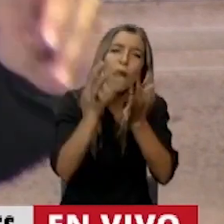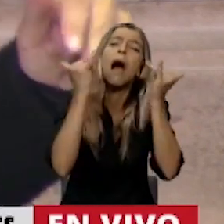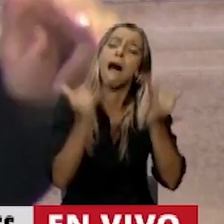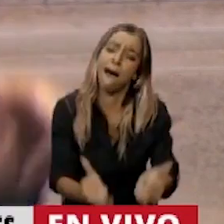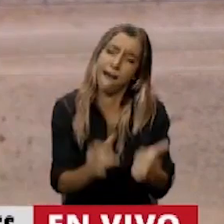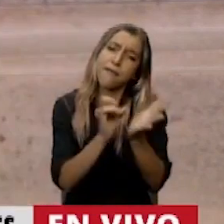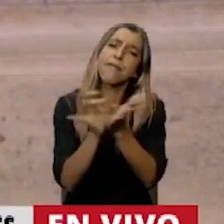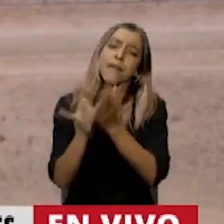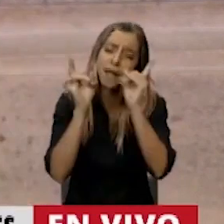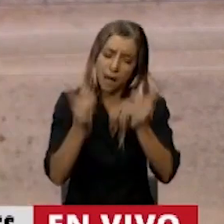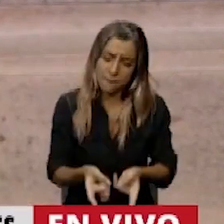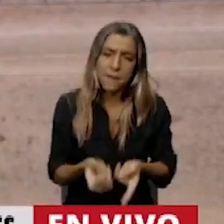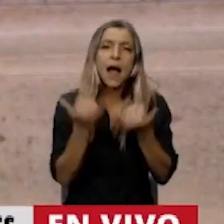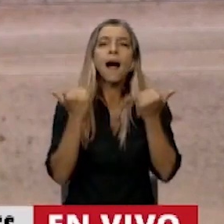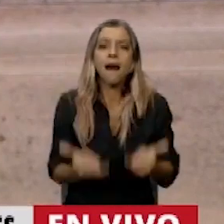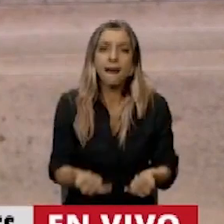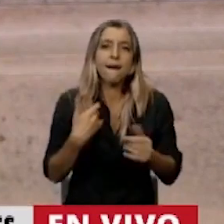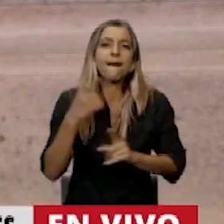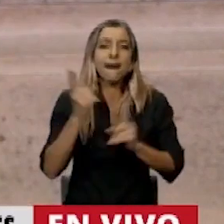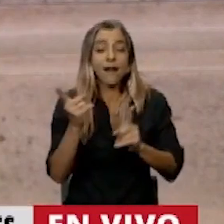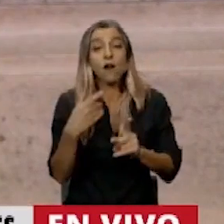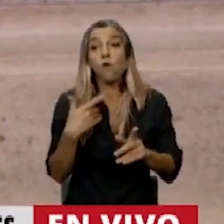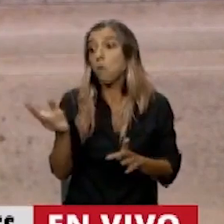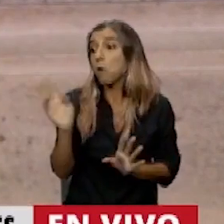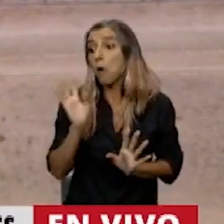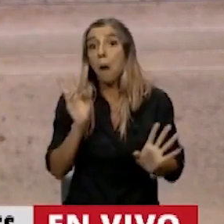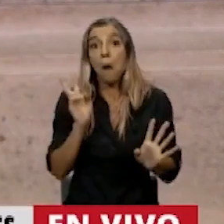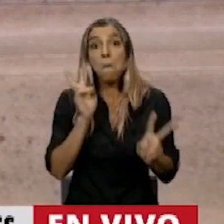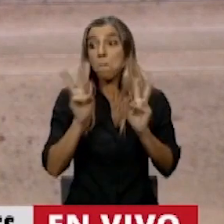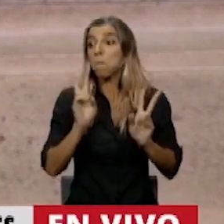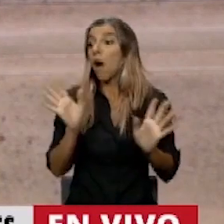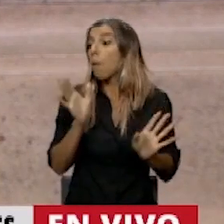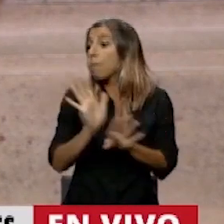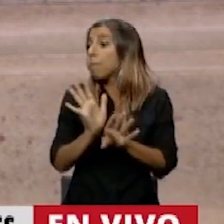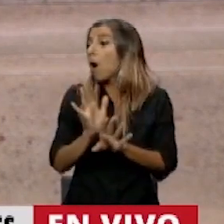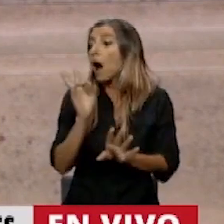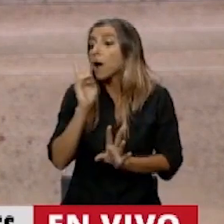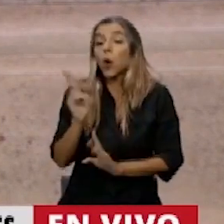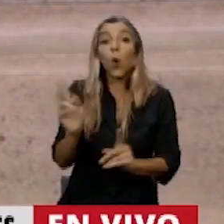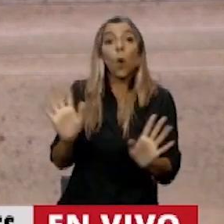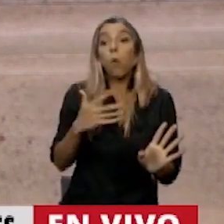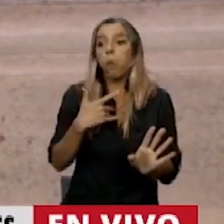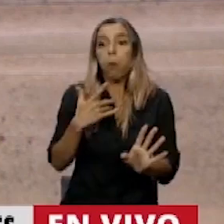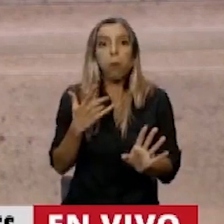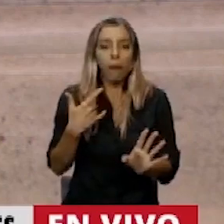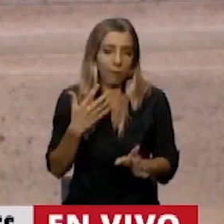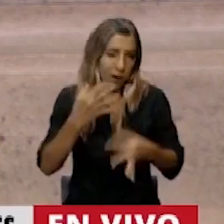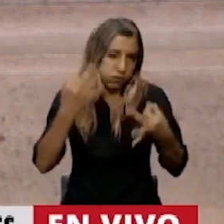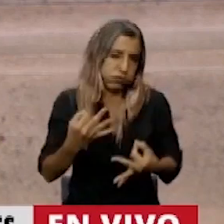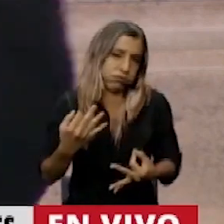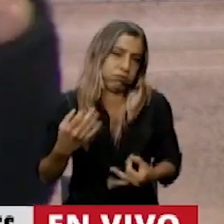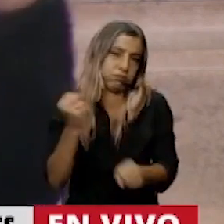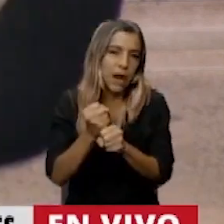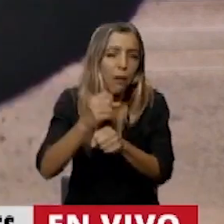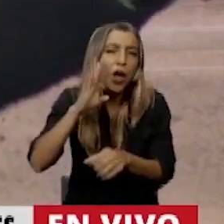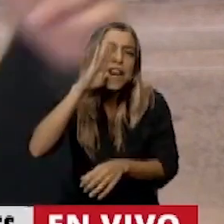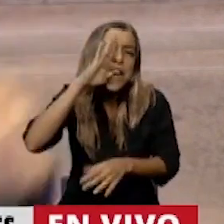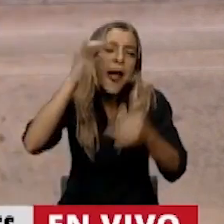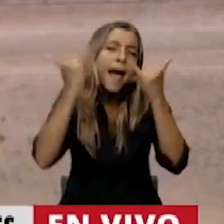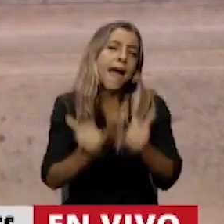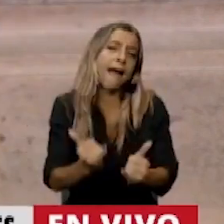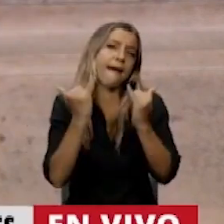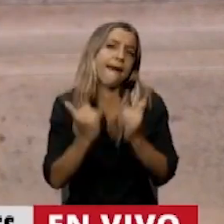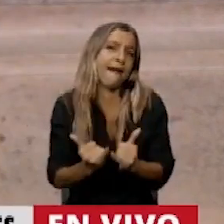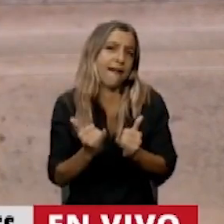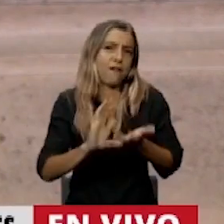que hacen, por supuesto, la vista gorda y son cómplices de la precarización laboral y del trabajo en negro, se dan